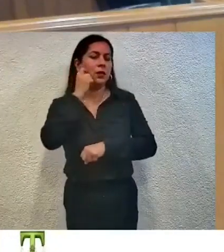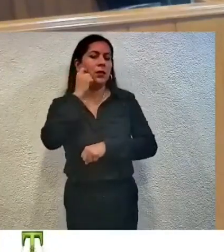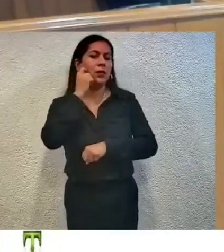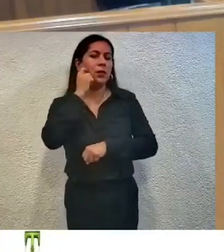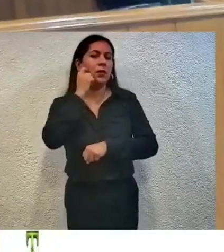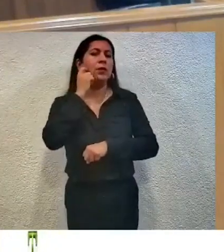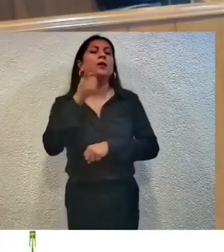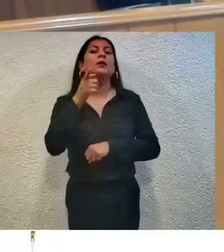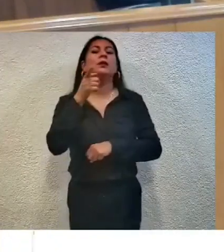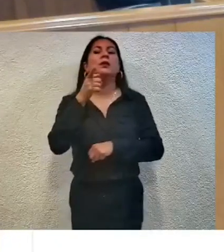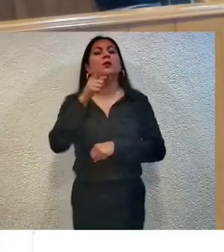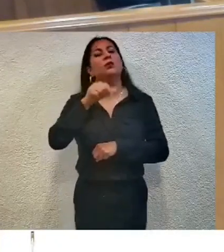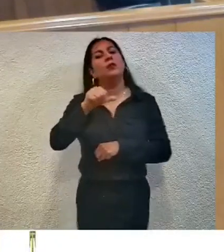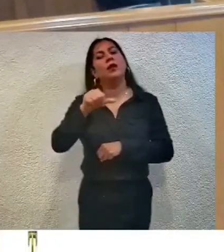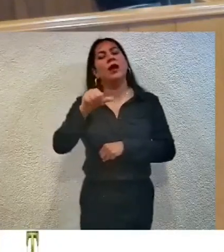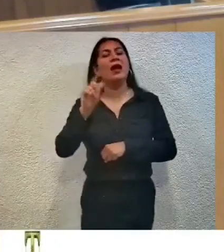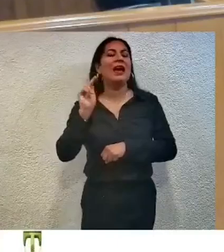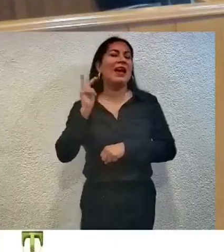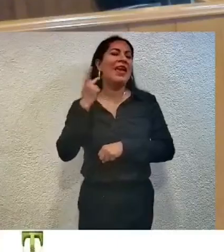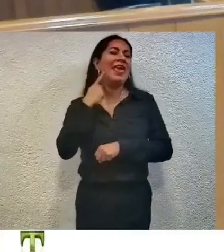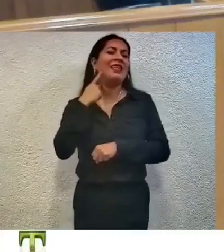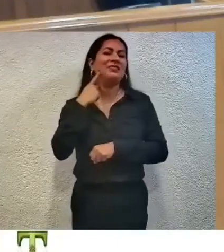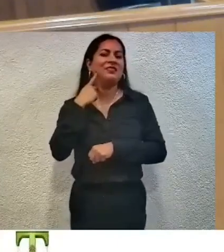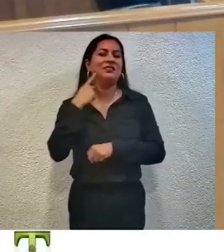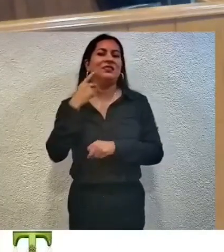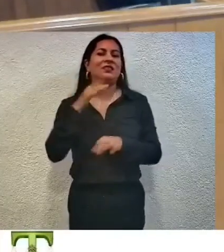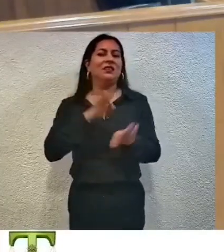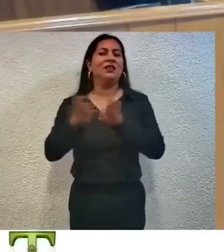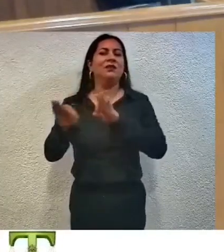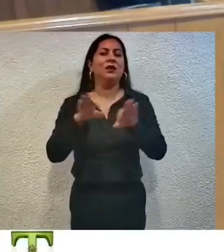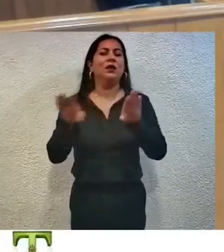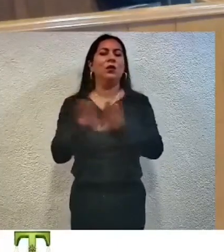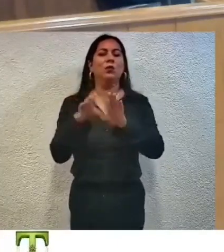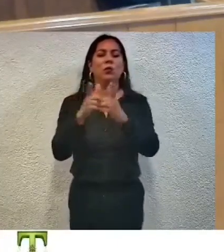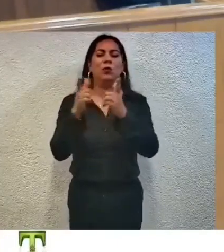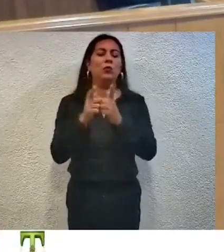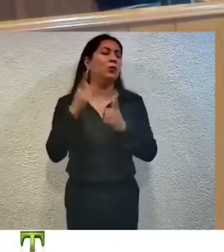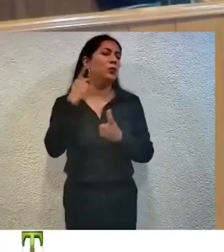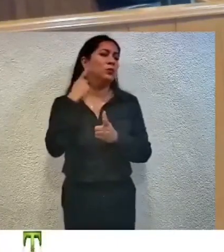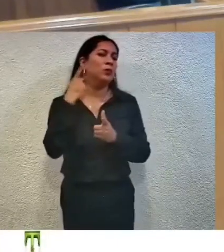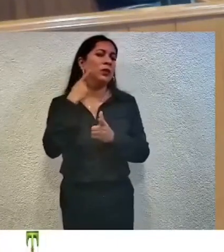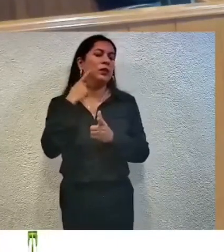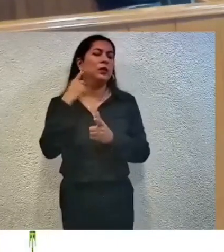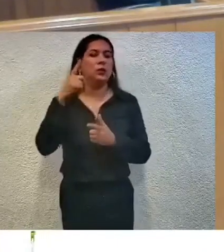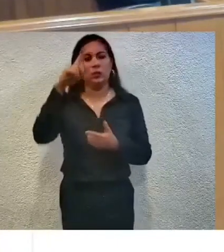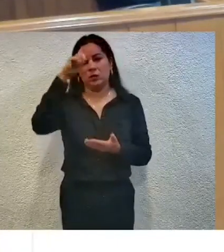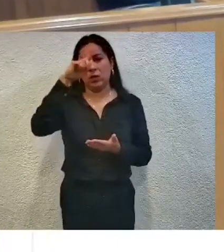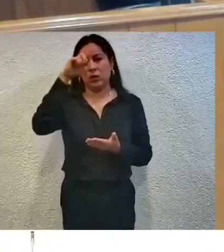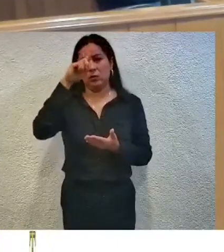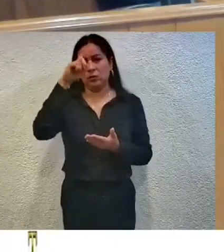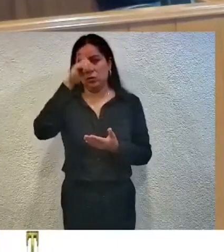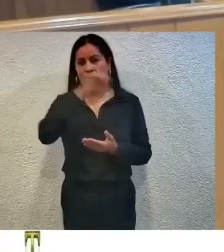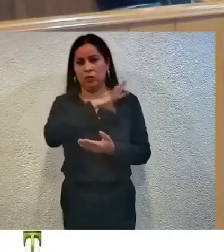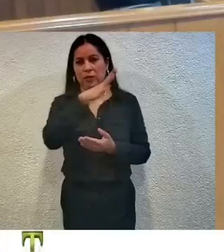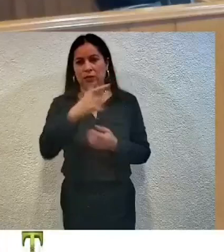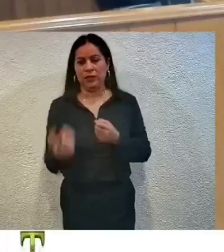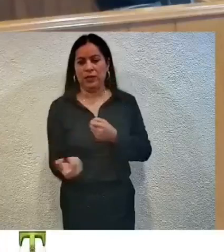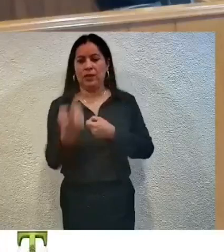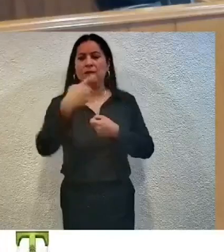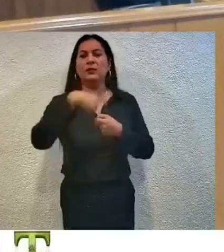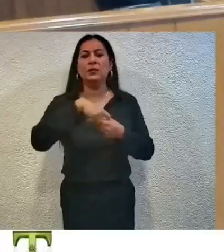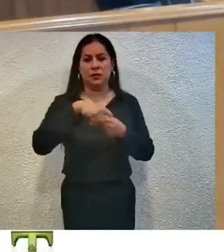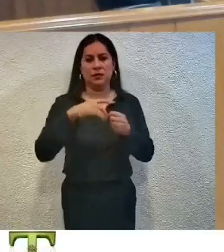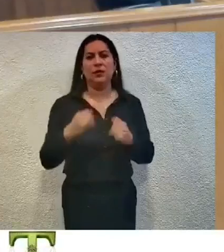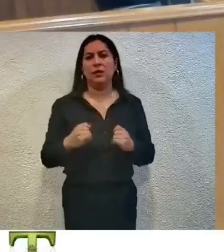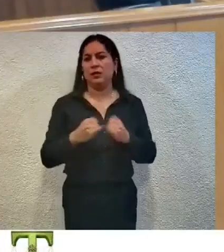Guerrero y una extrabajadora quien fungió como auxiliar de partidos políticos adscrita al Consejo General del referido Instituto Electoral